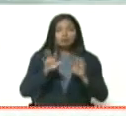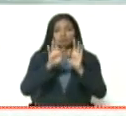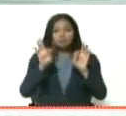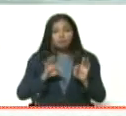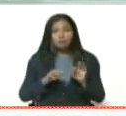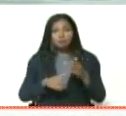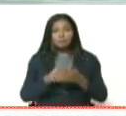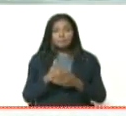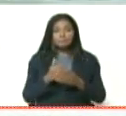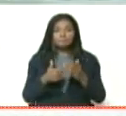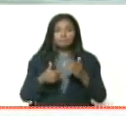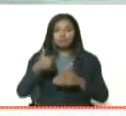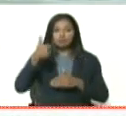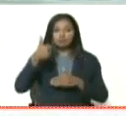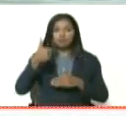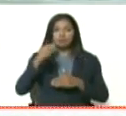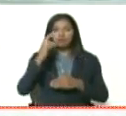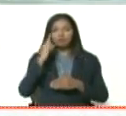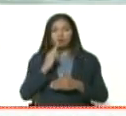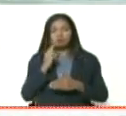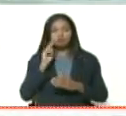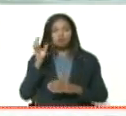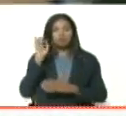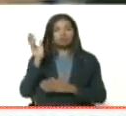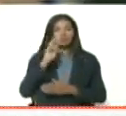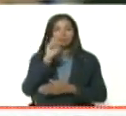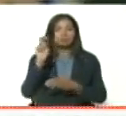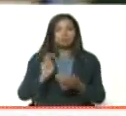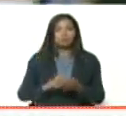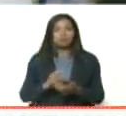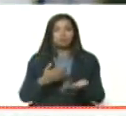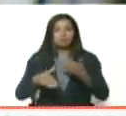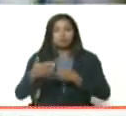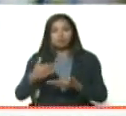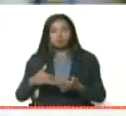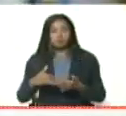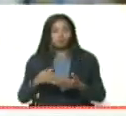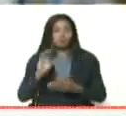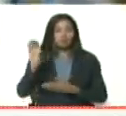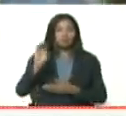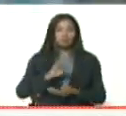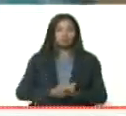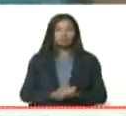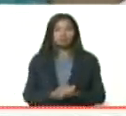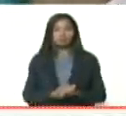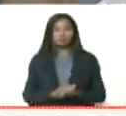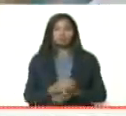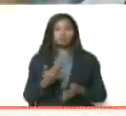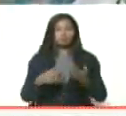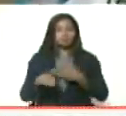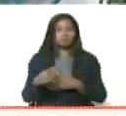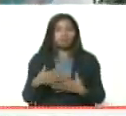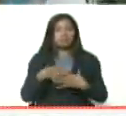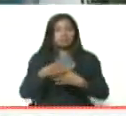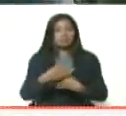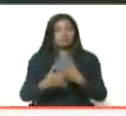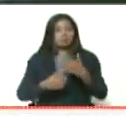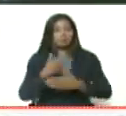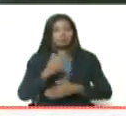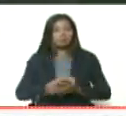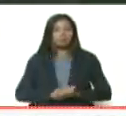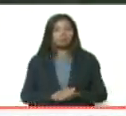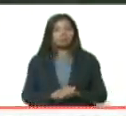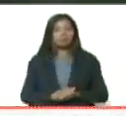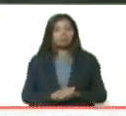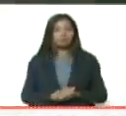nueva mayoría bolivariana que ponga la Asamblea Nacional al servicio del país, al servicio de los intereses de la mayoría.